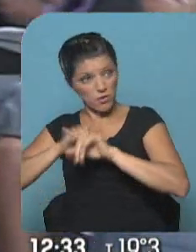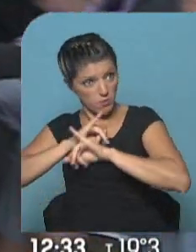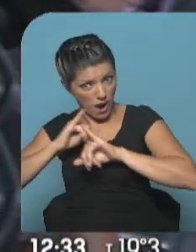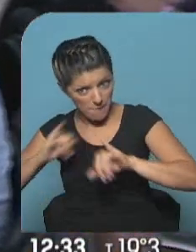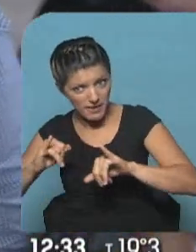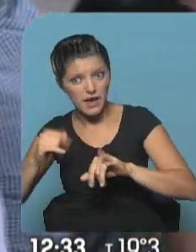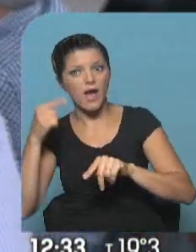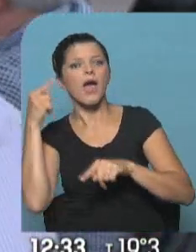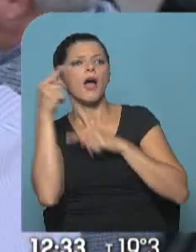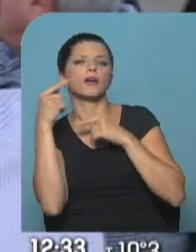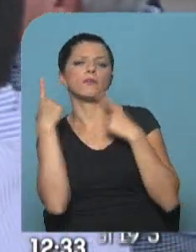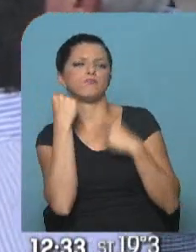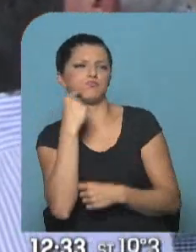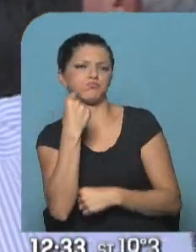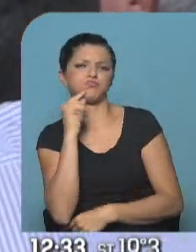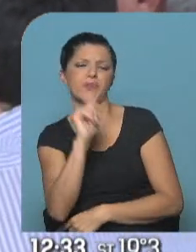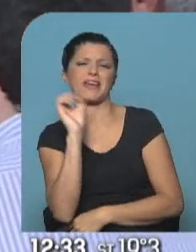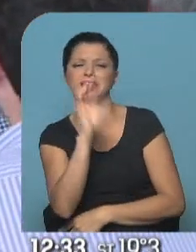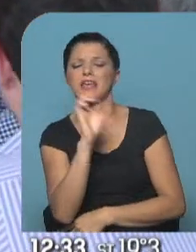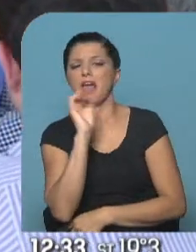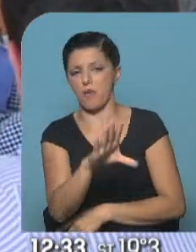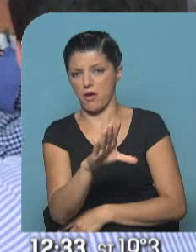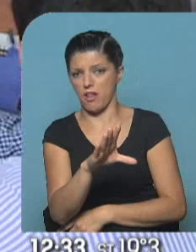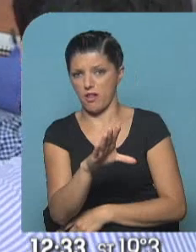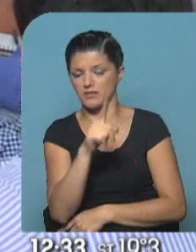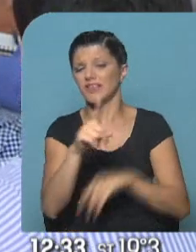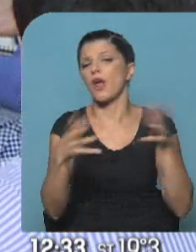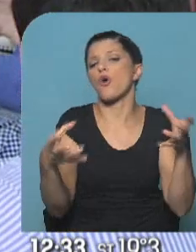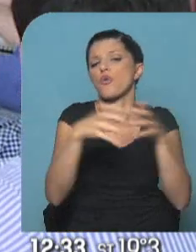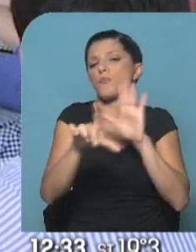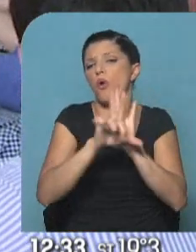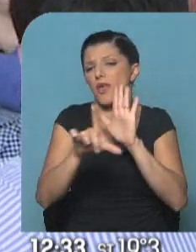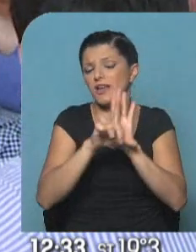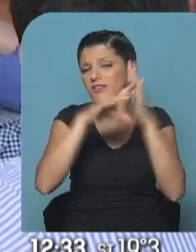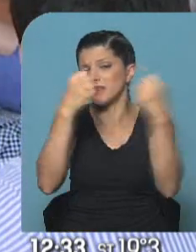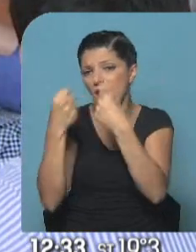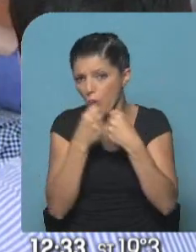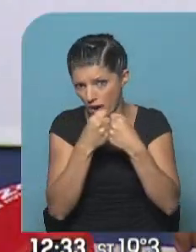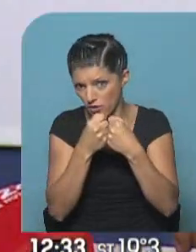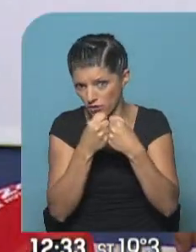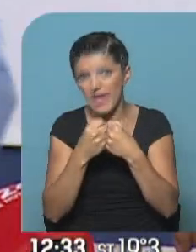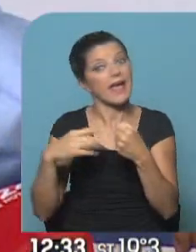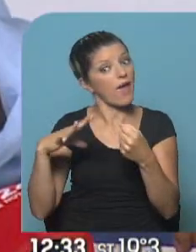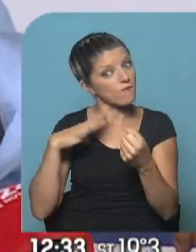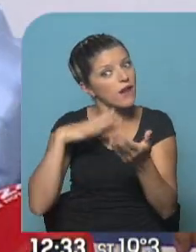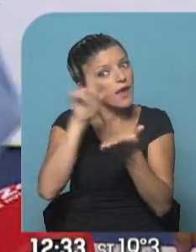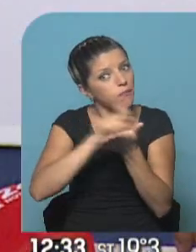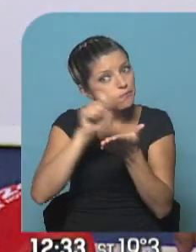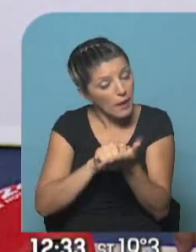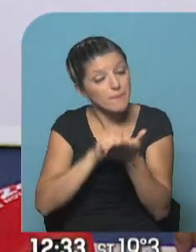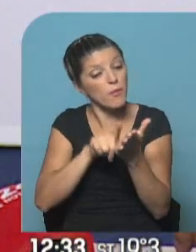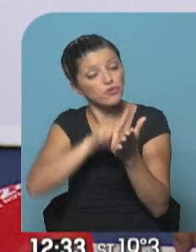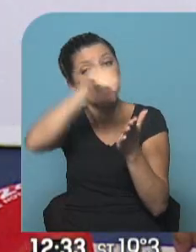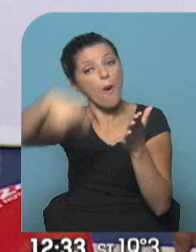consenso de la transición democrática en Chile, que es el conjunto de leyes, disposiciones y acuerdos no escritos que permitieron a Chile